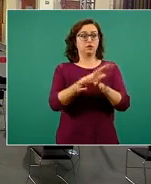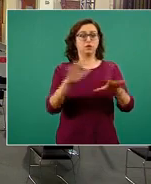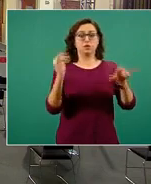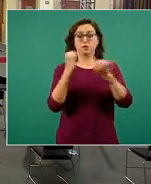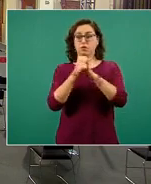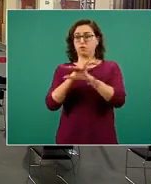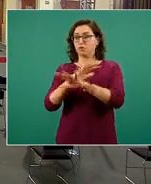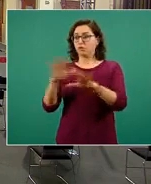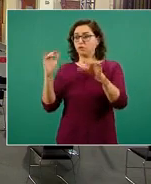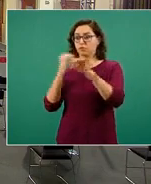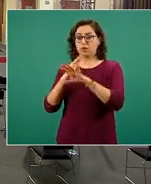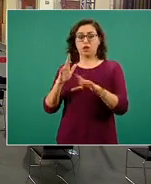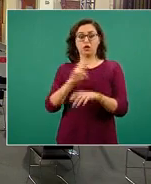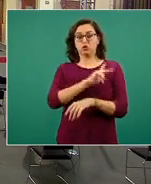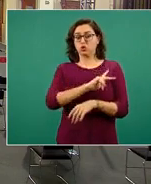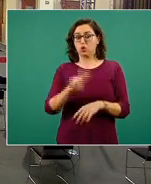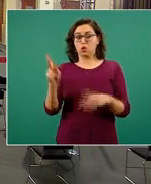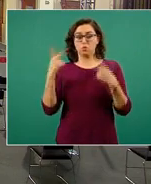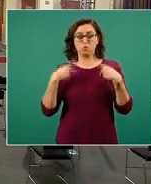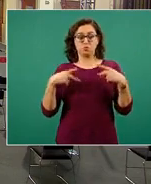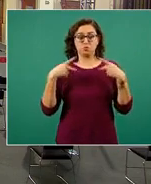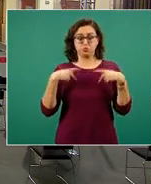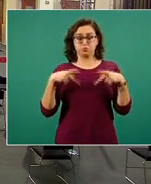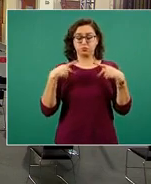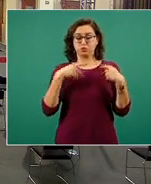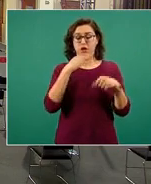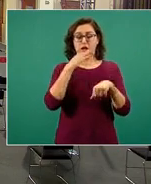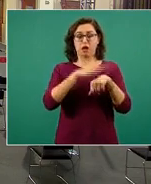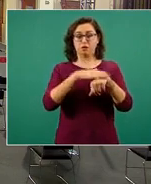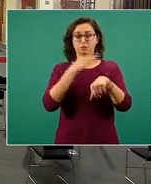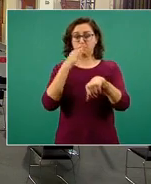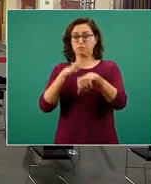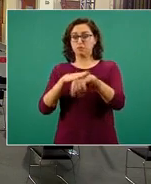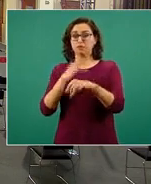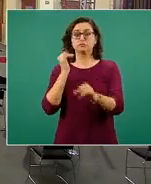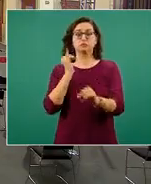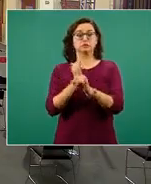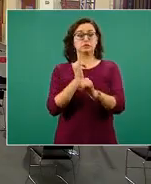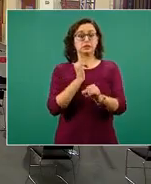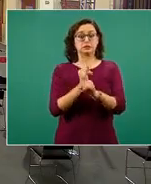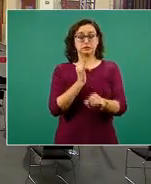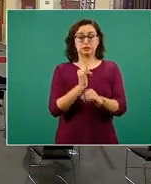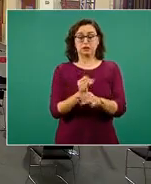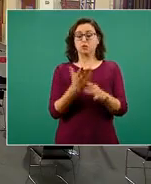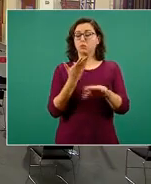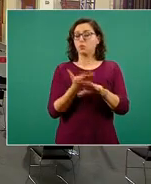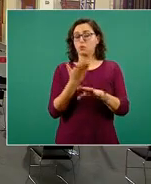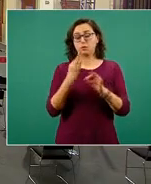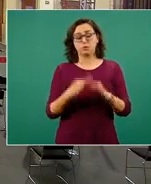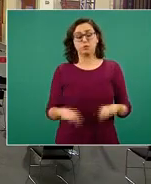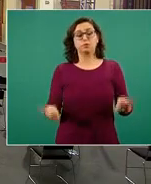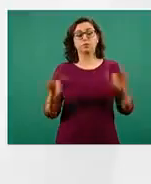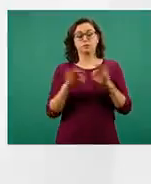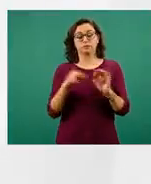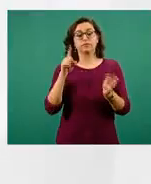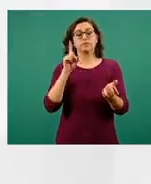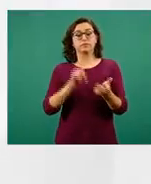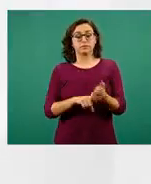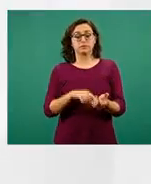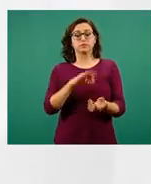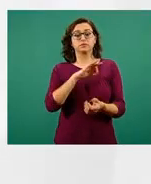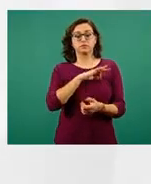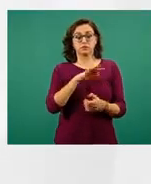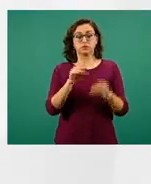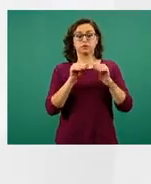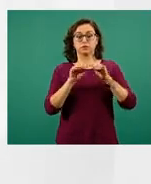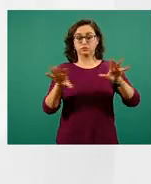para asegurar la cobertura total de la población objetivo, las redes sociales jugaron un papel muy importante. Con esto nos pidieron hacer